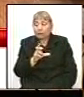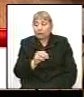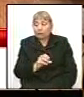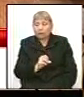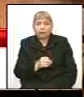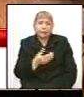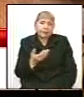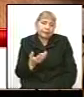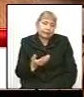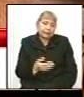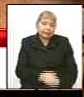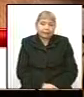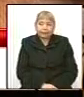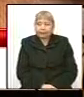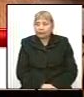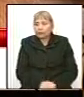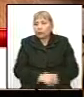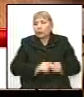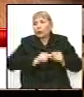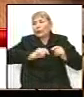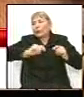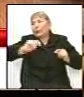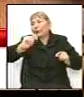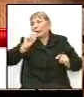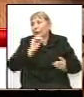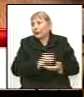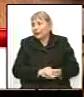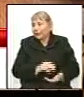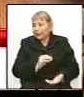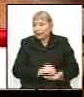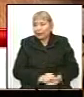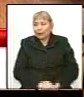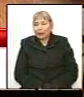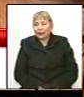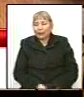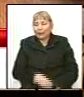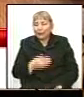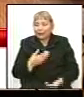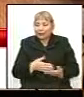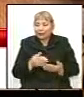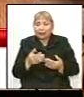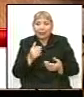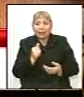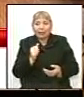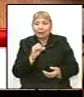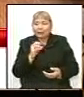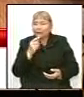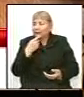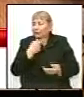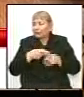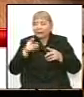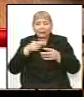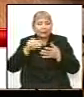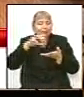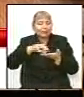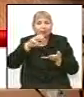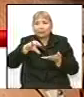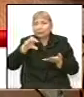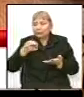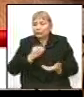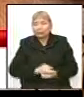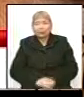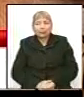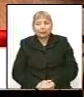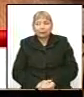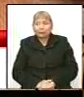Nueva Zelanda está a miles de kilómetros y ninguna carretera llega a Nueva Zelanda. Igual a Australia y muchos pueblos,